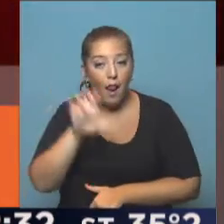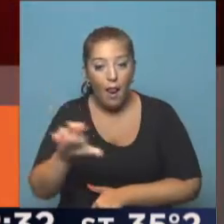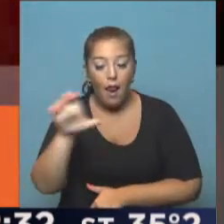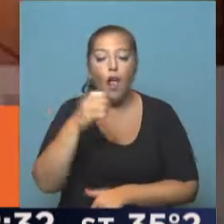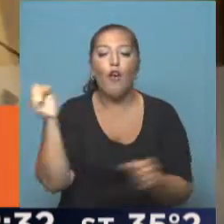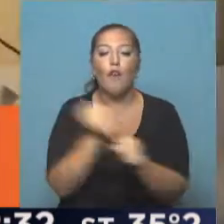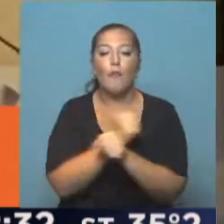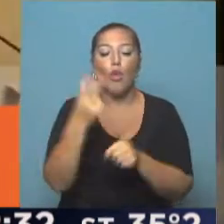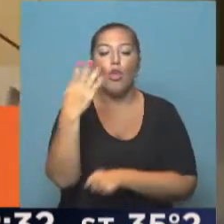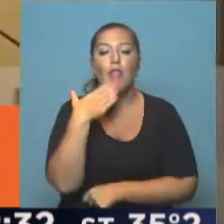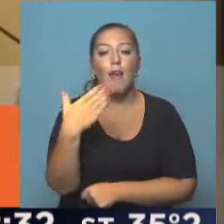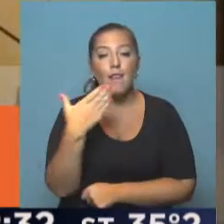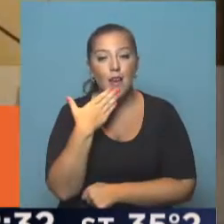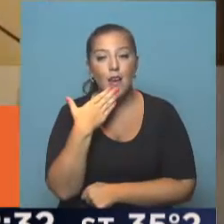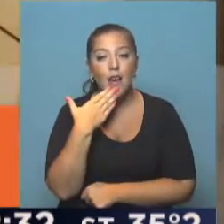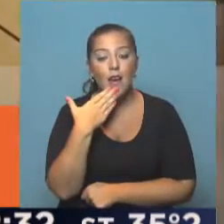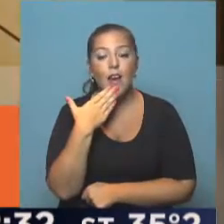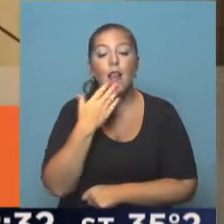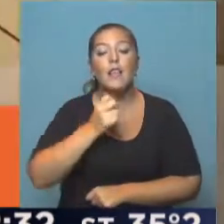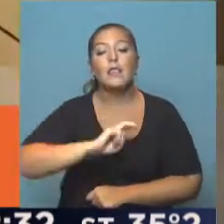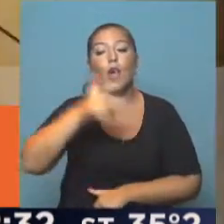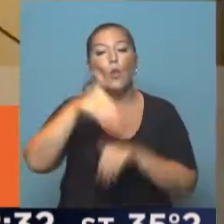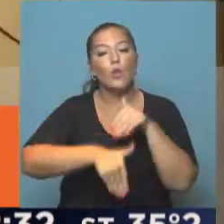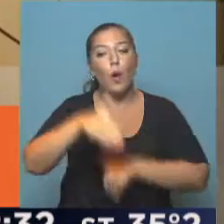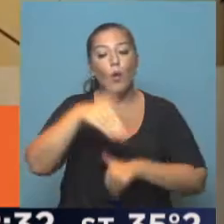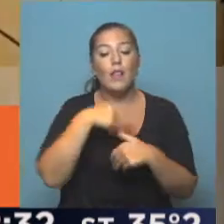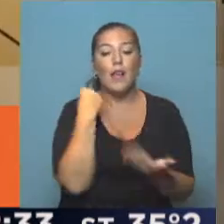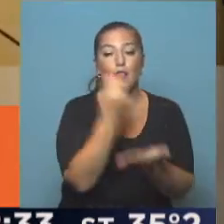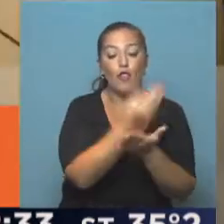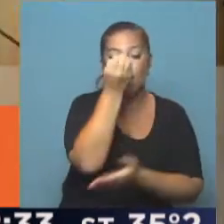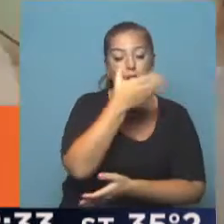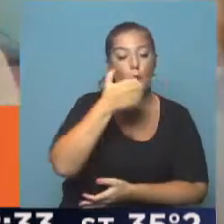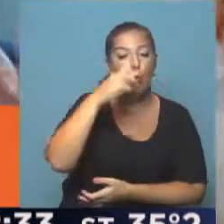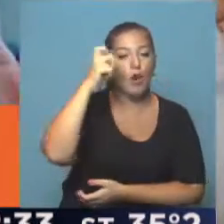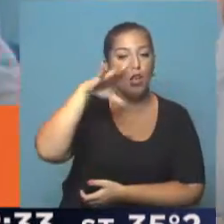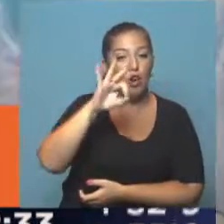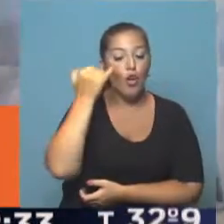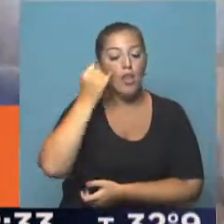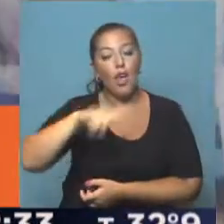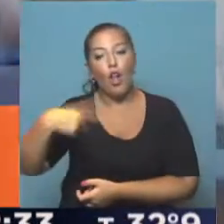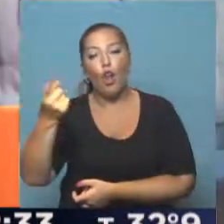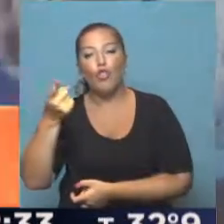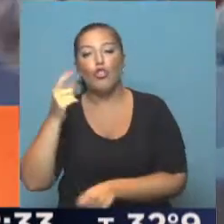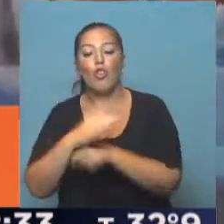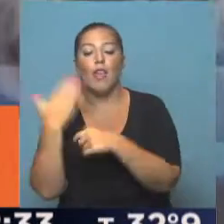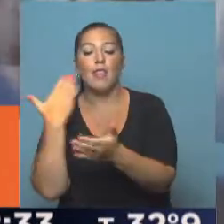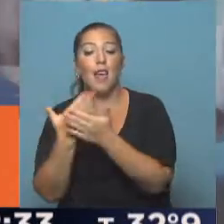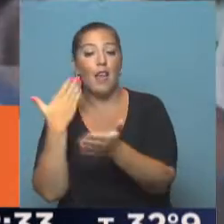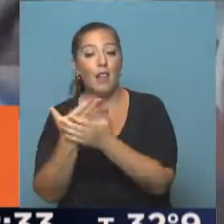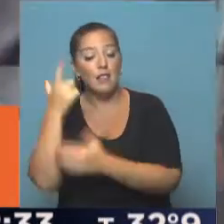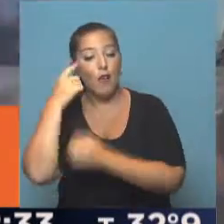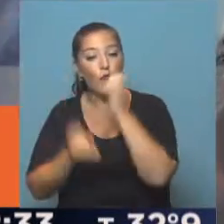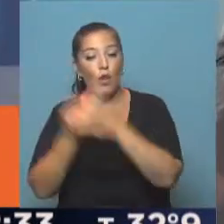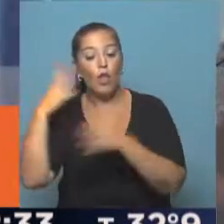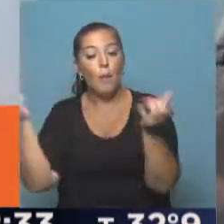que el próximo 2 de abril se celebrará el balotaje entre el candidato oficialista Lenín Moreno y el opositor de derecha y fundador del partido